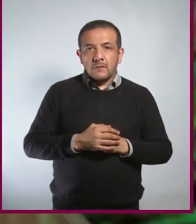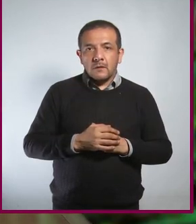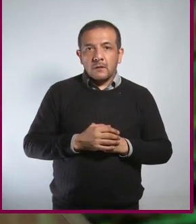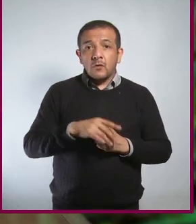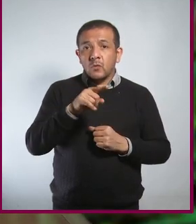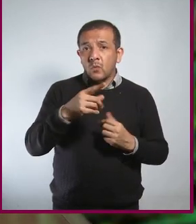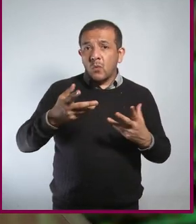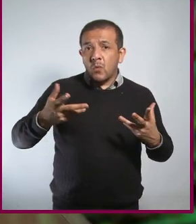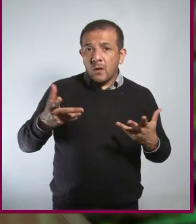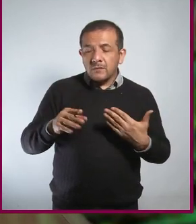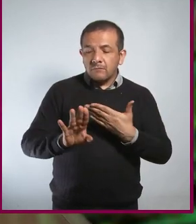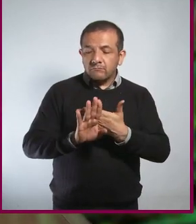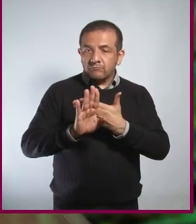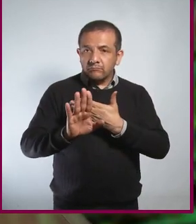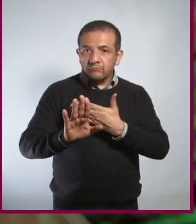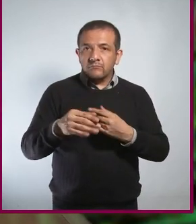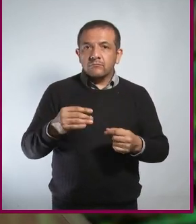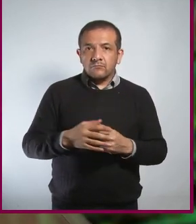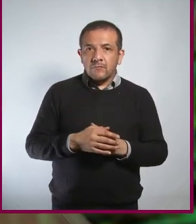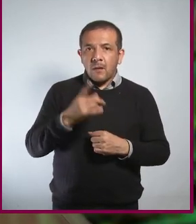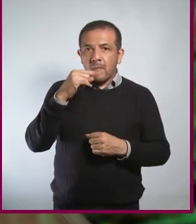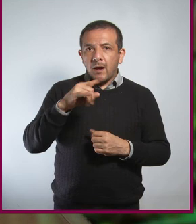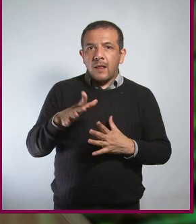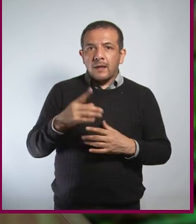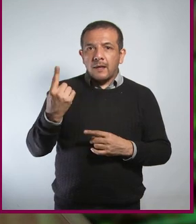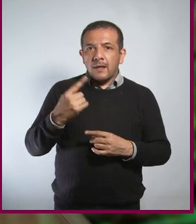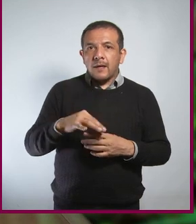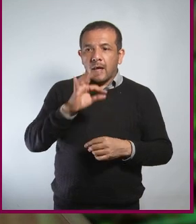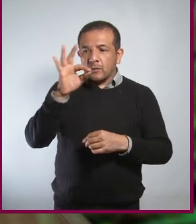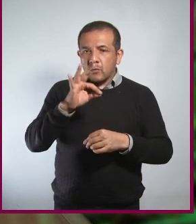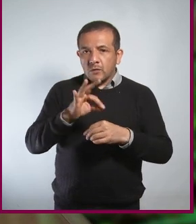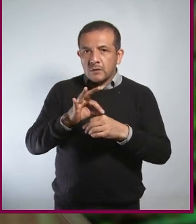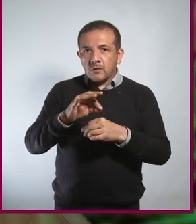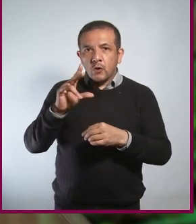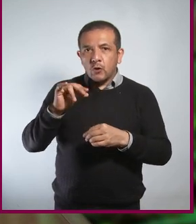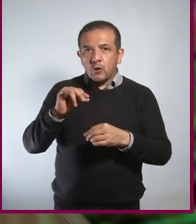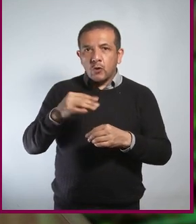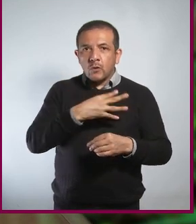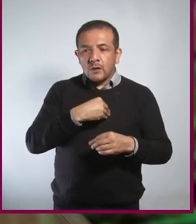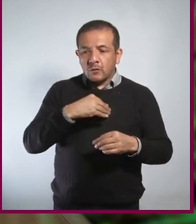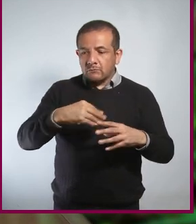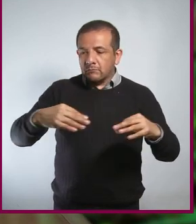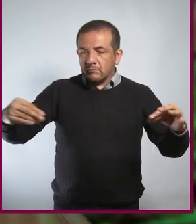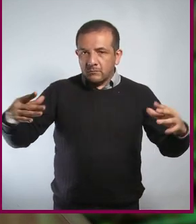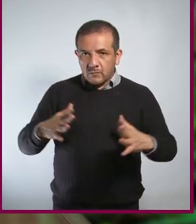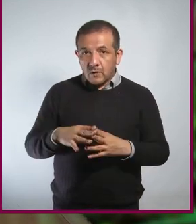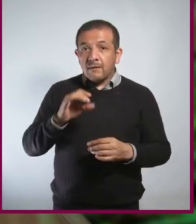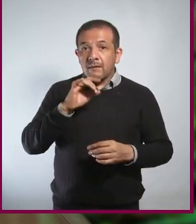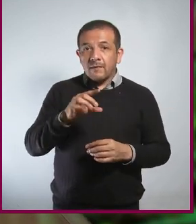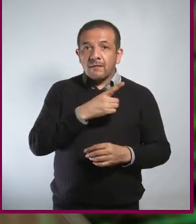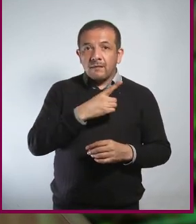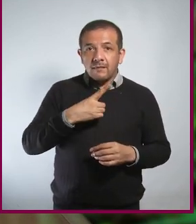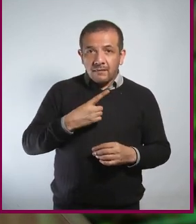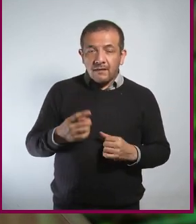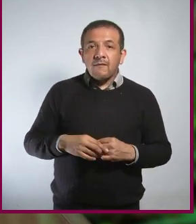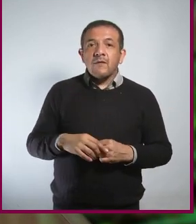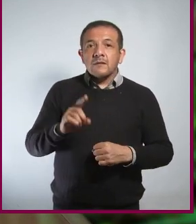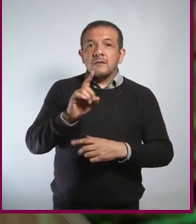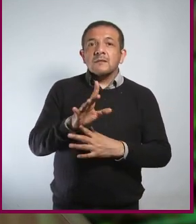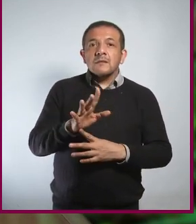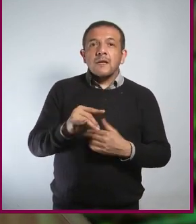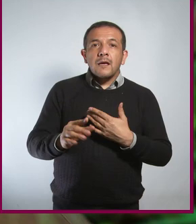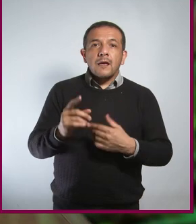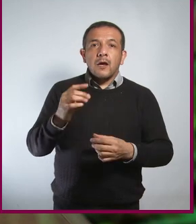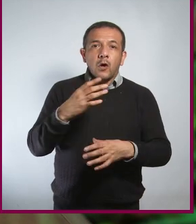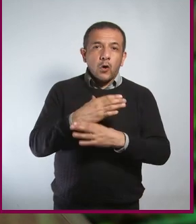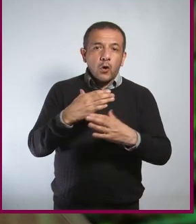Realiza acciones preventivas para evitar la reproducción de mosquitos cerca de tu casa. También aplica todas las medidas que te protejan contra picaduras de